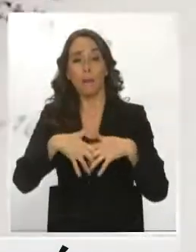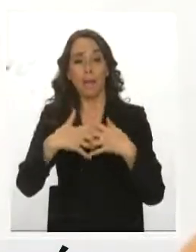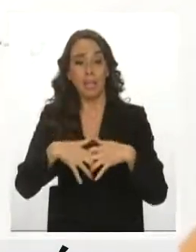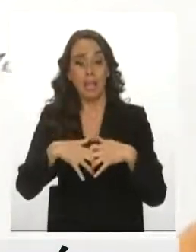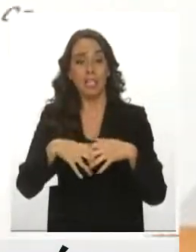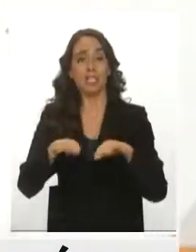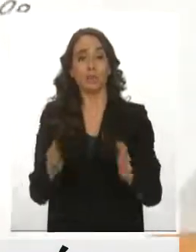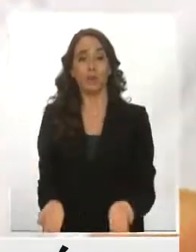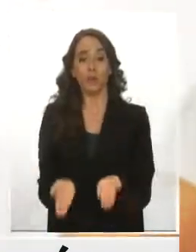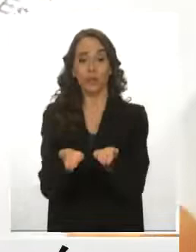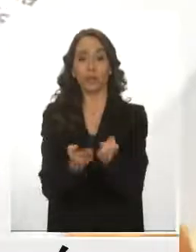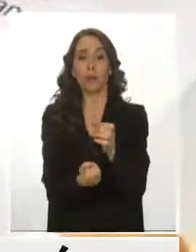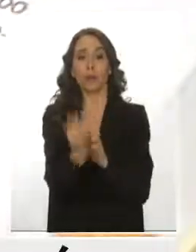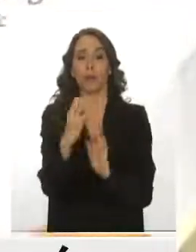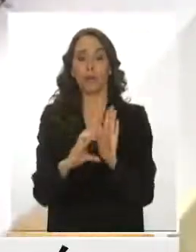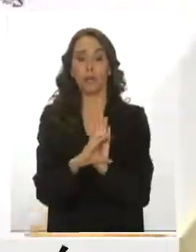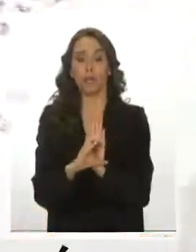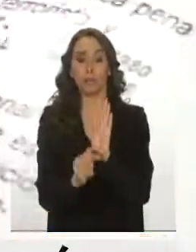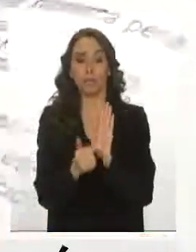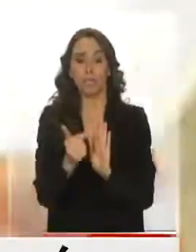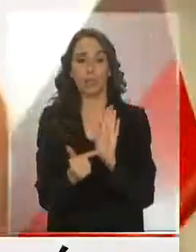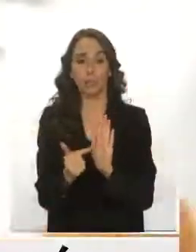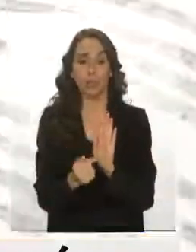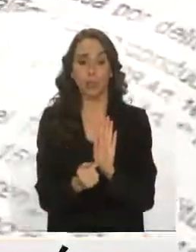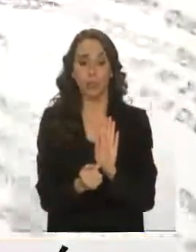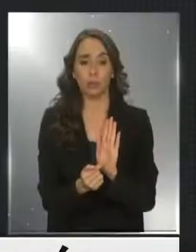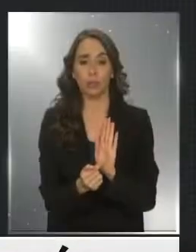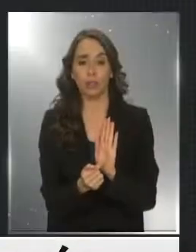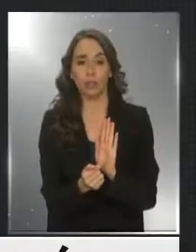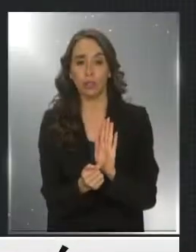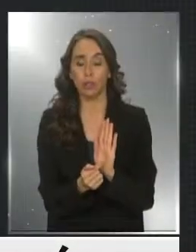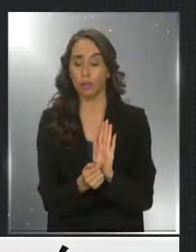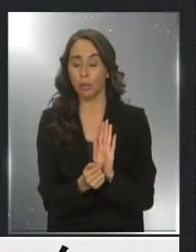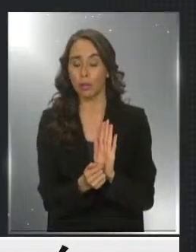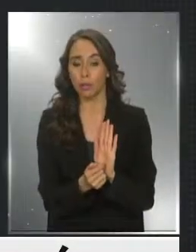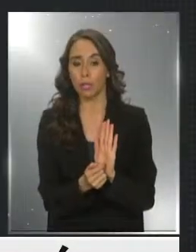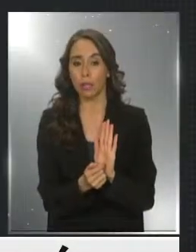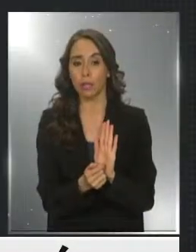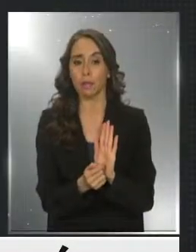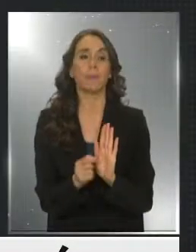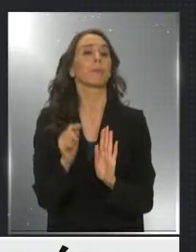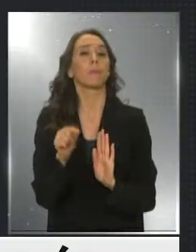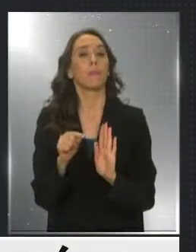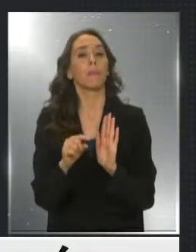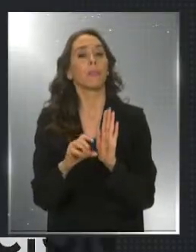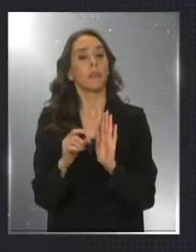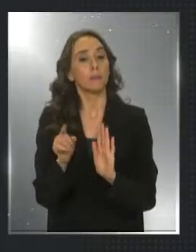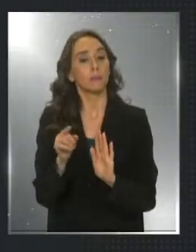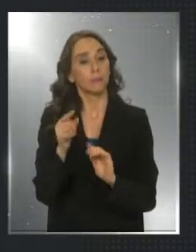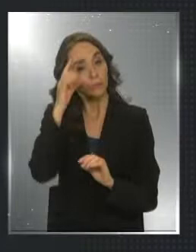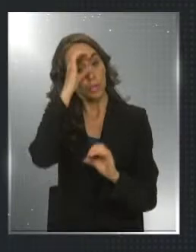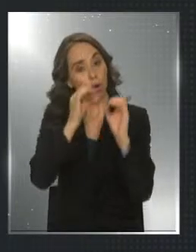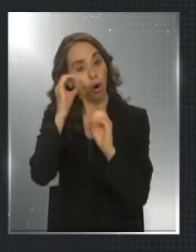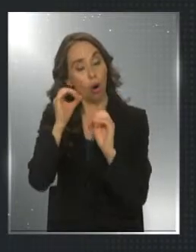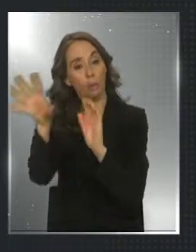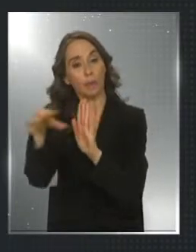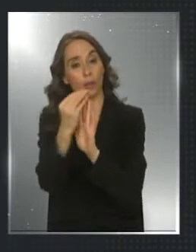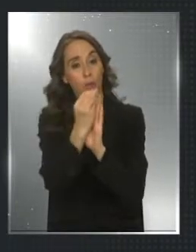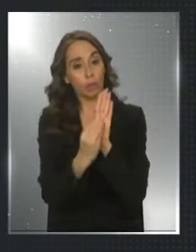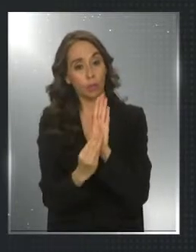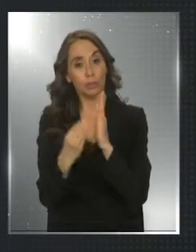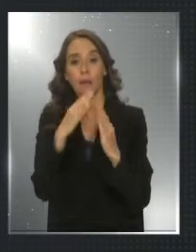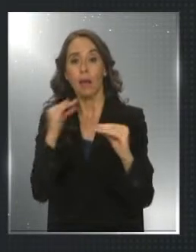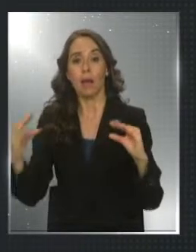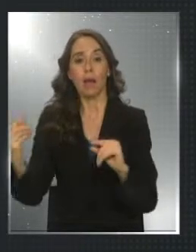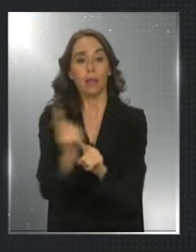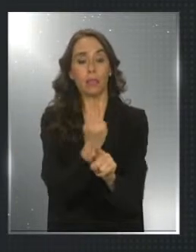la mesa para llegar a una nueva constitución? El gobierno plantea un Congreso Constituyente, es decir, que las opiniones recogidas tras los